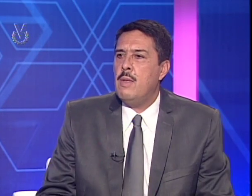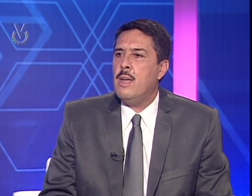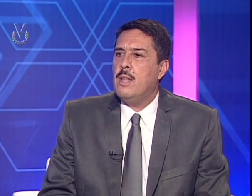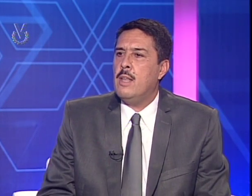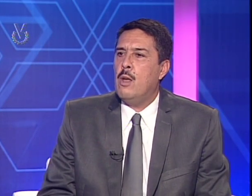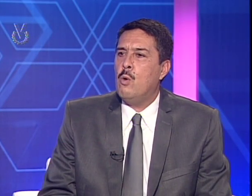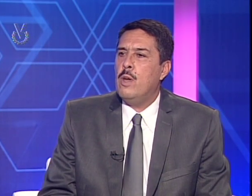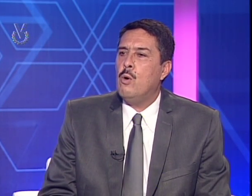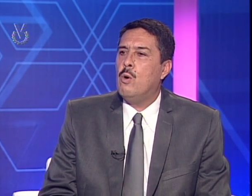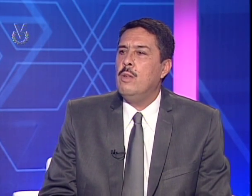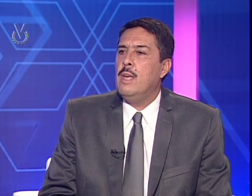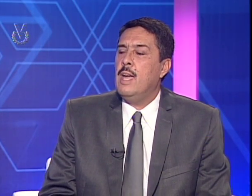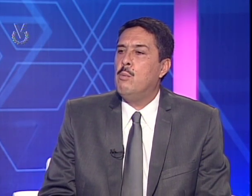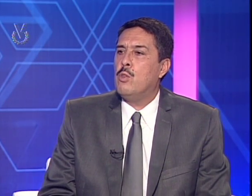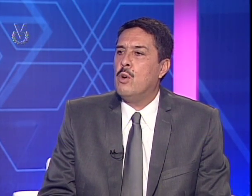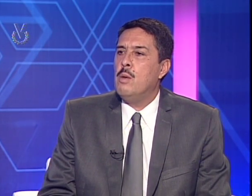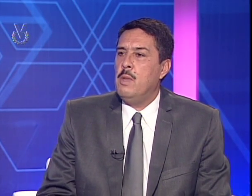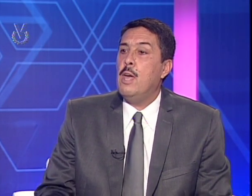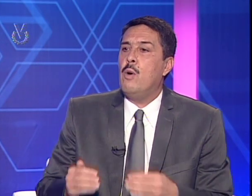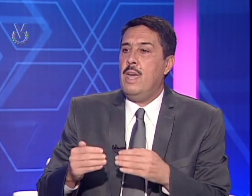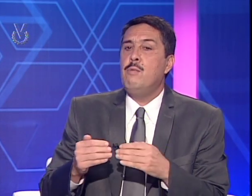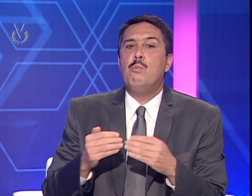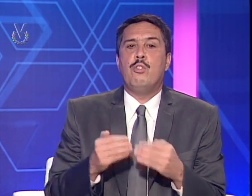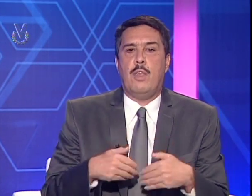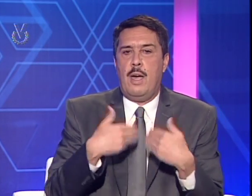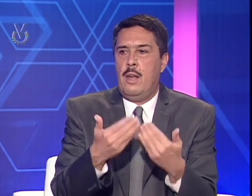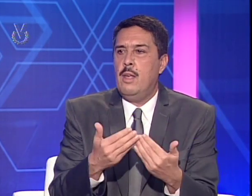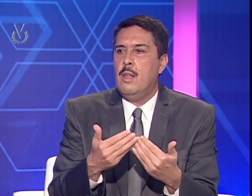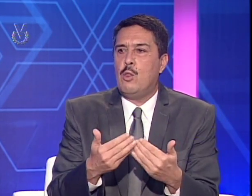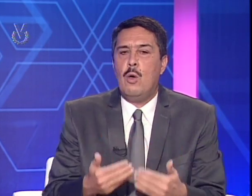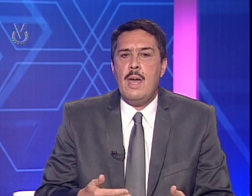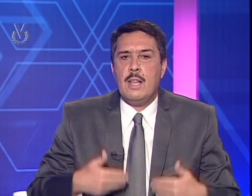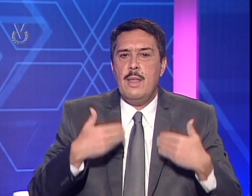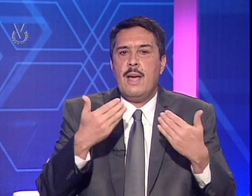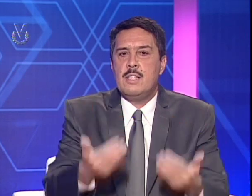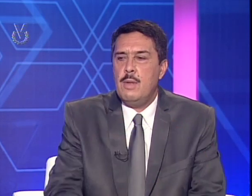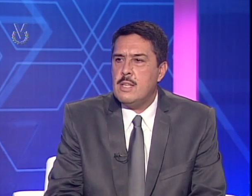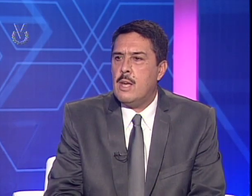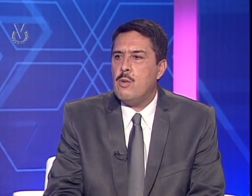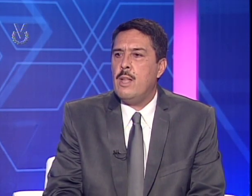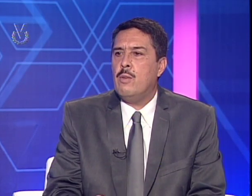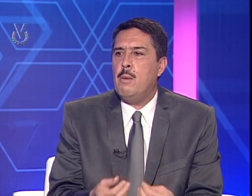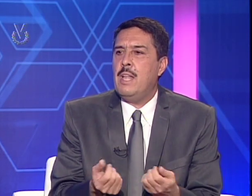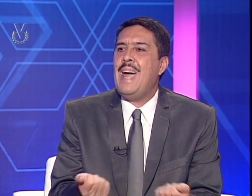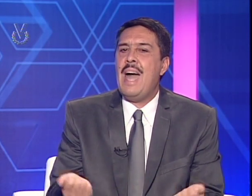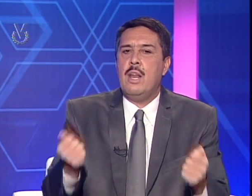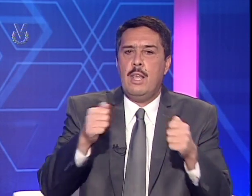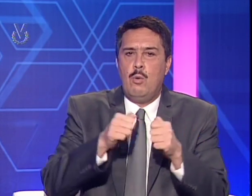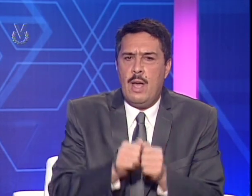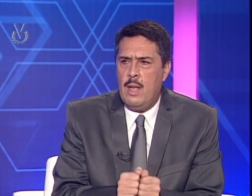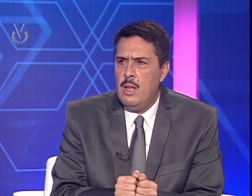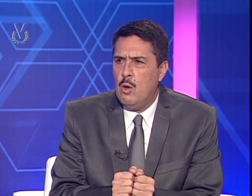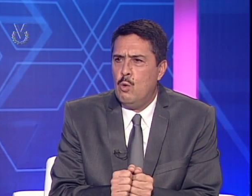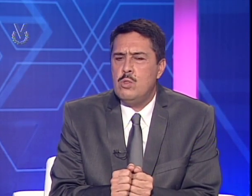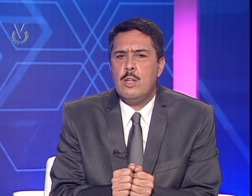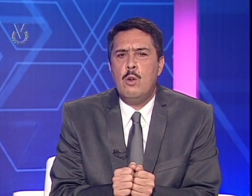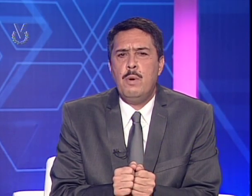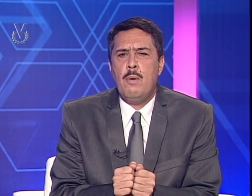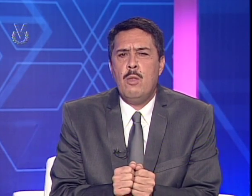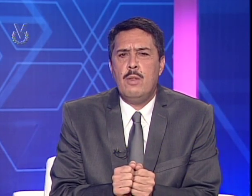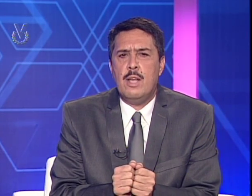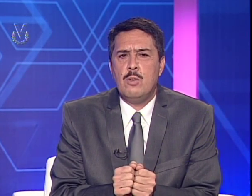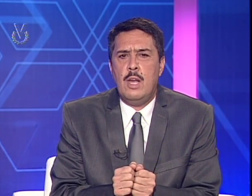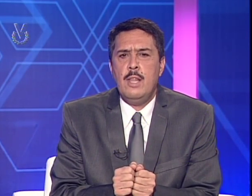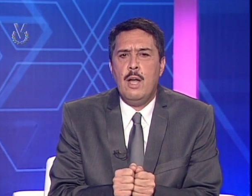desarrollar actividades en el estado Cojedo con el motor minero. Es mostrarle toda la actividad que se viene desarrollando de manera articulada con un